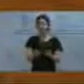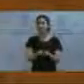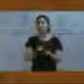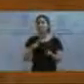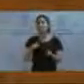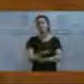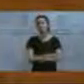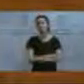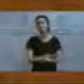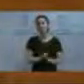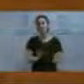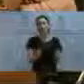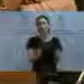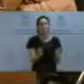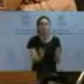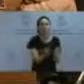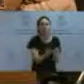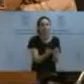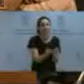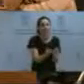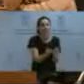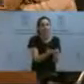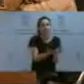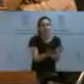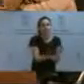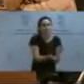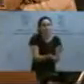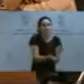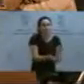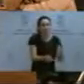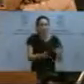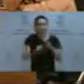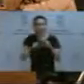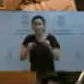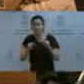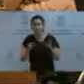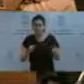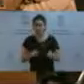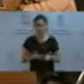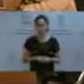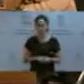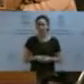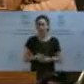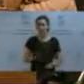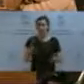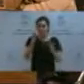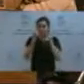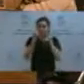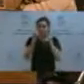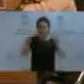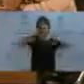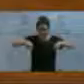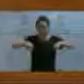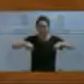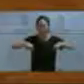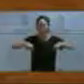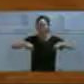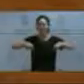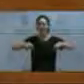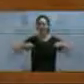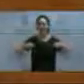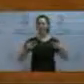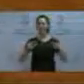del Gobierno que tenemos de momento en Asturias. Y por eso, señorías, un día como el de hoy, que debe ser un día